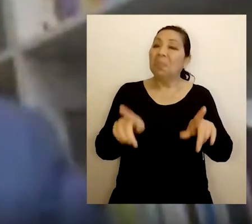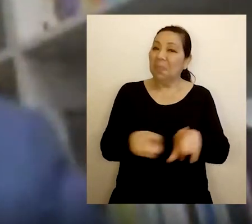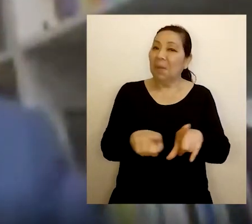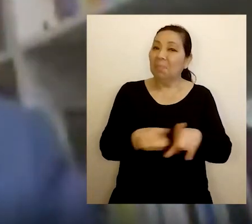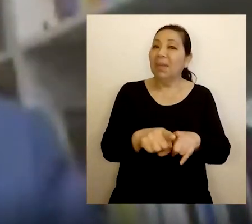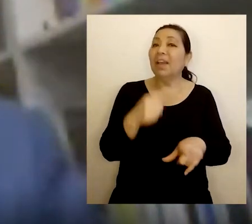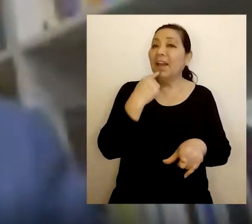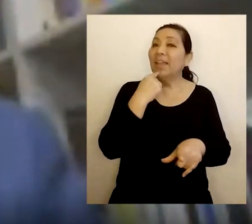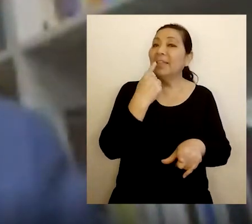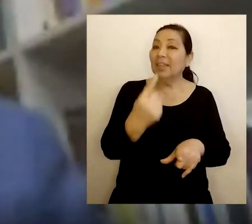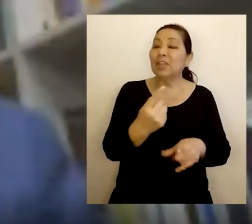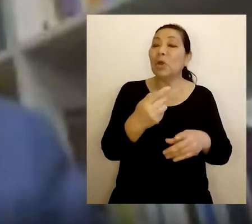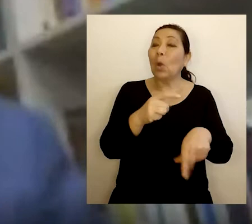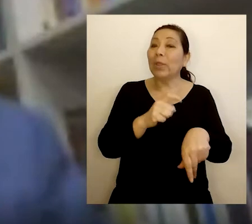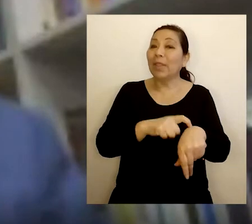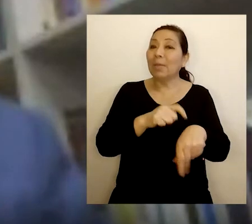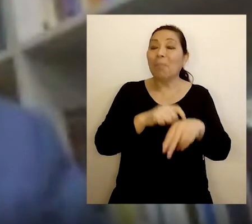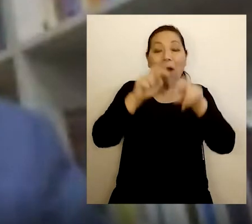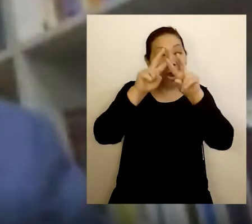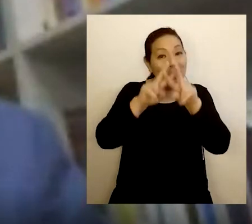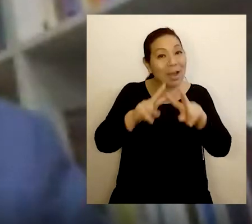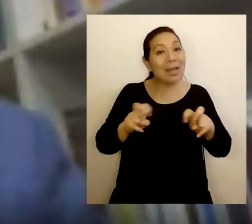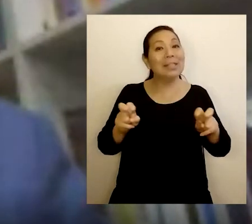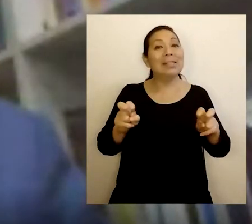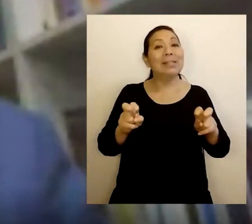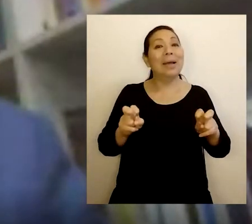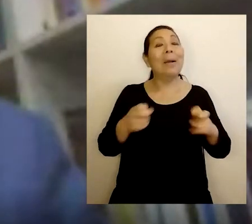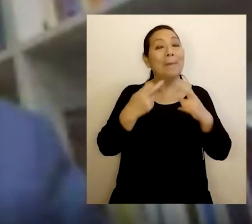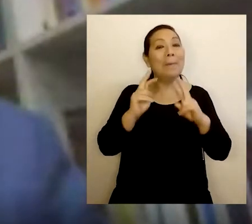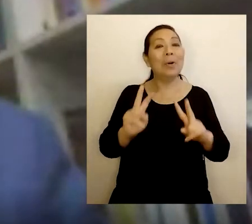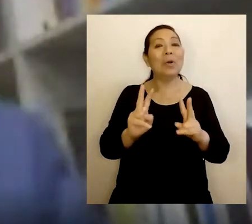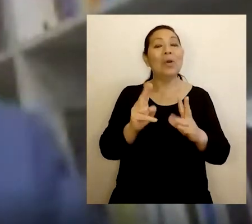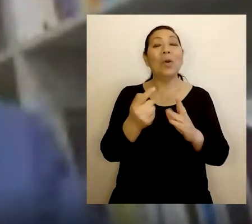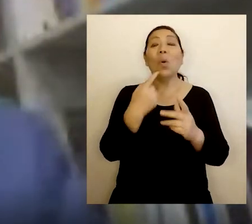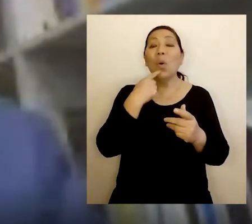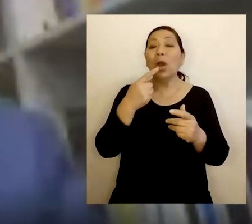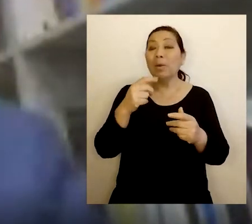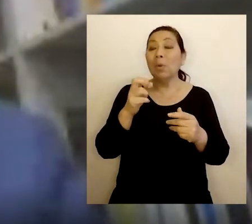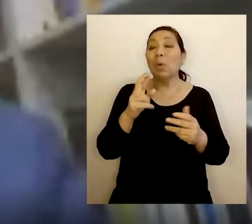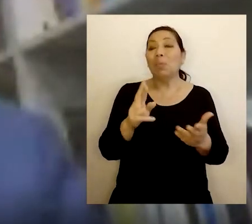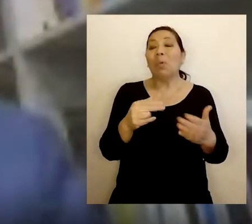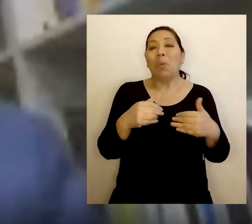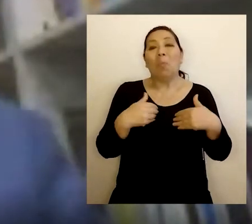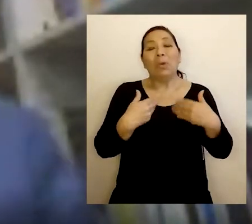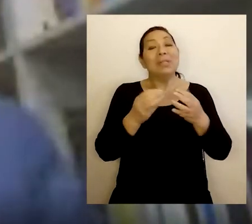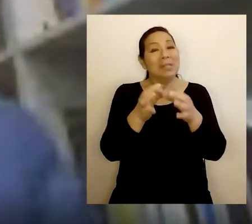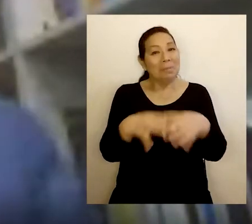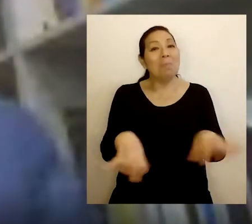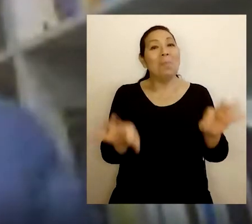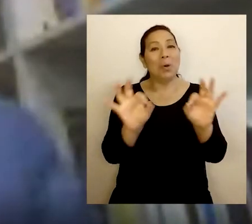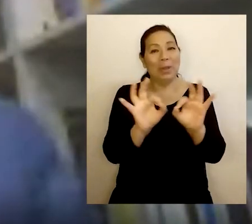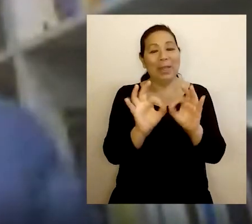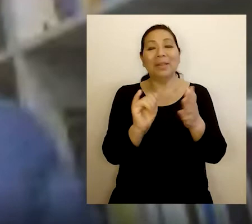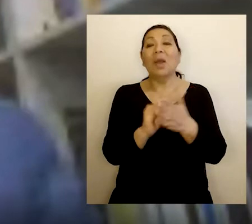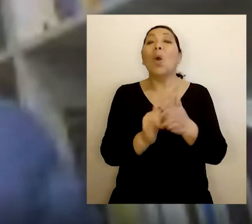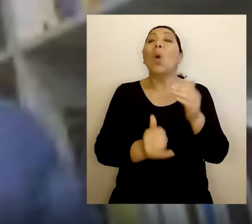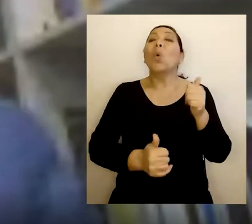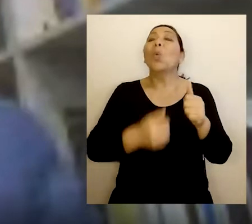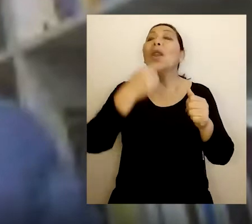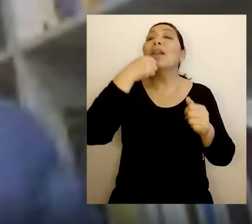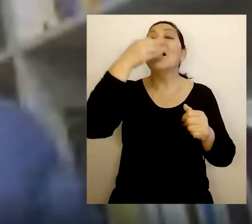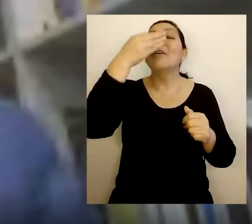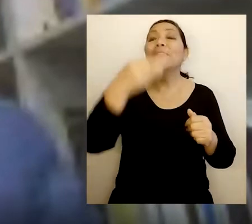han señalado que al momento de analizar la admisibilidad de un habeas corpus, es importante considerar cuál es la